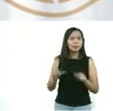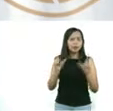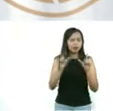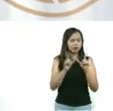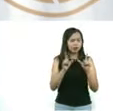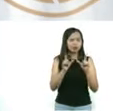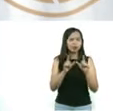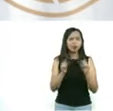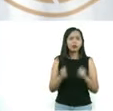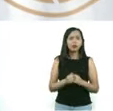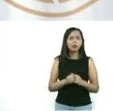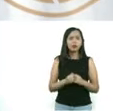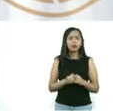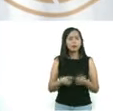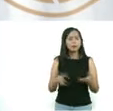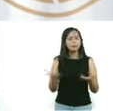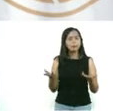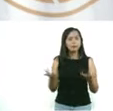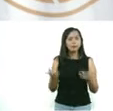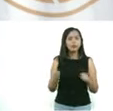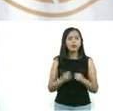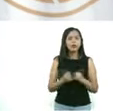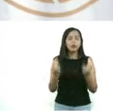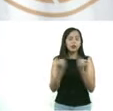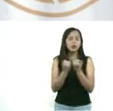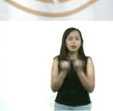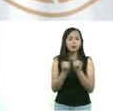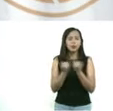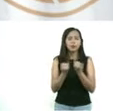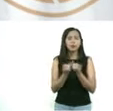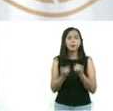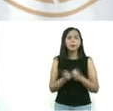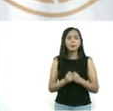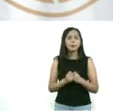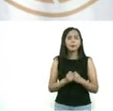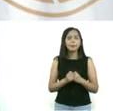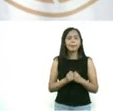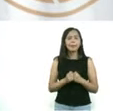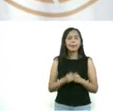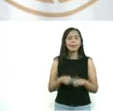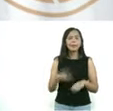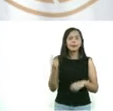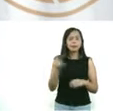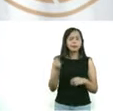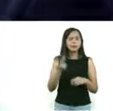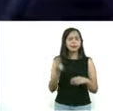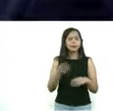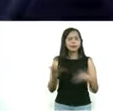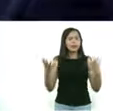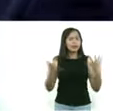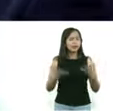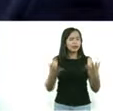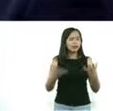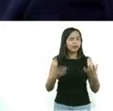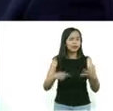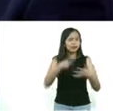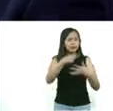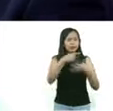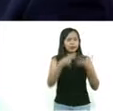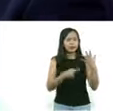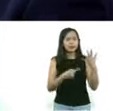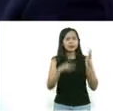credencialización en su momento, también los trámites para la concesión para el uso temporal y gratuito